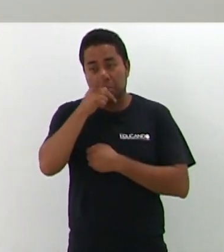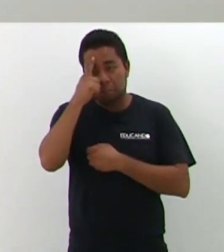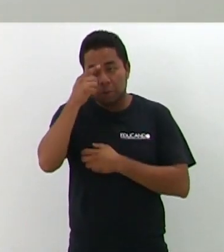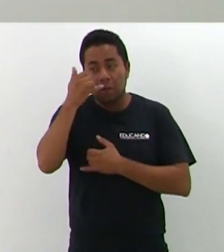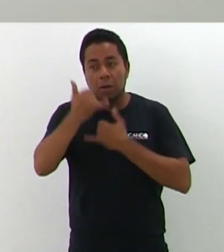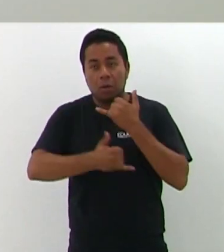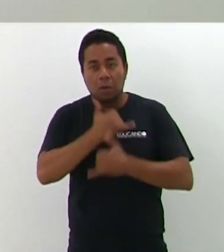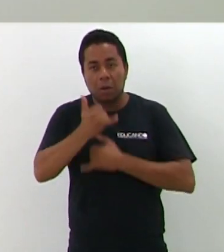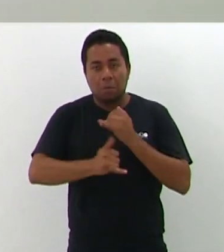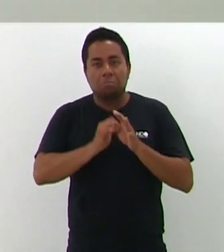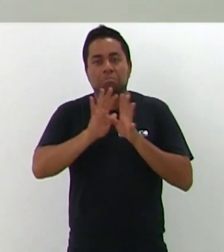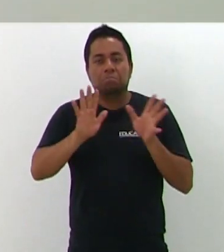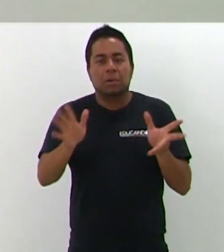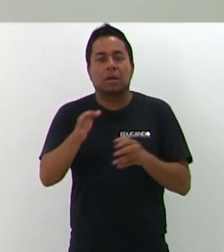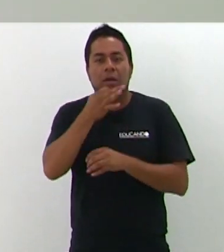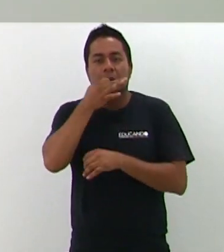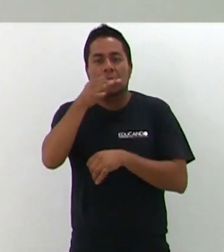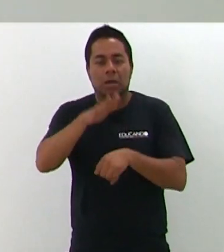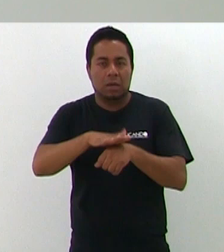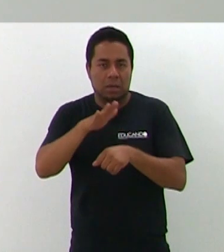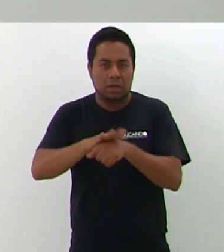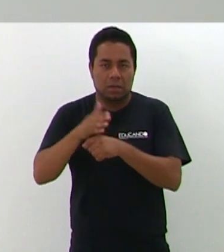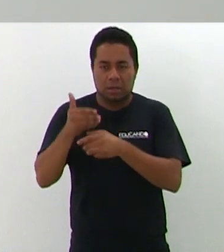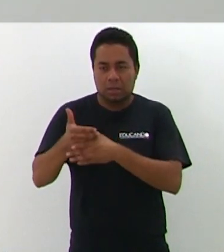también ya las mencionamos.